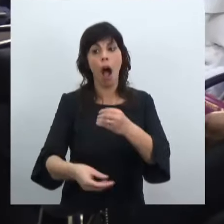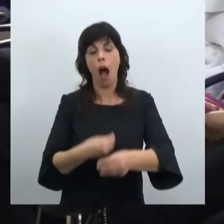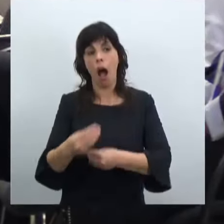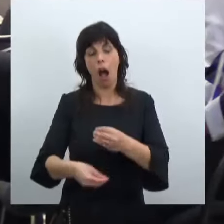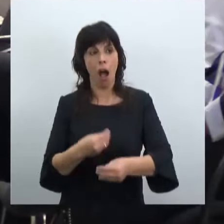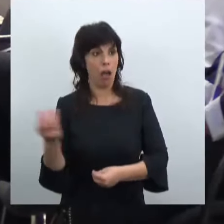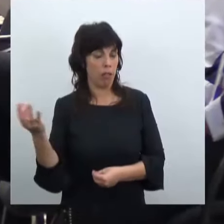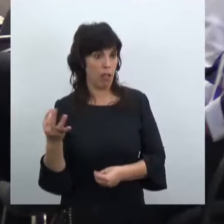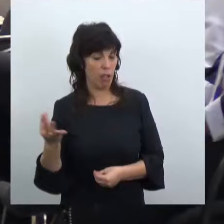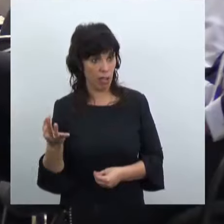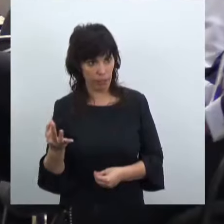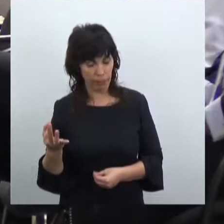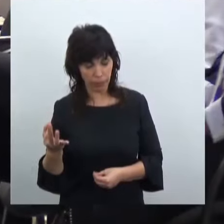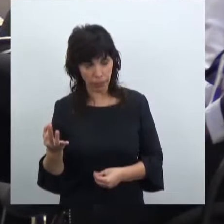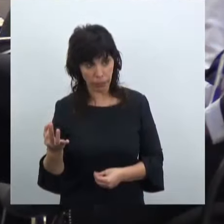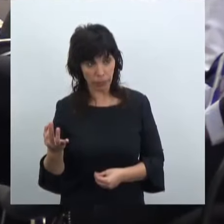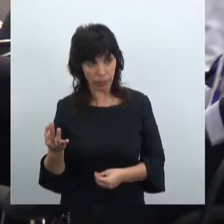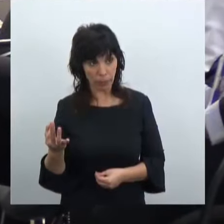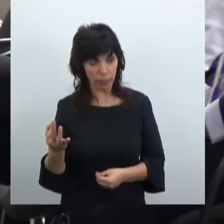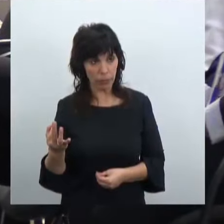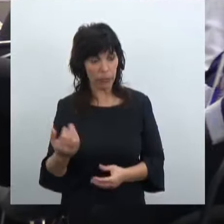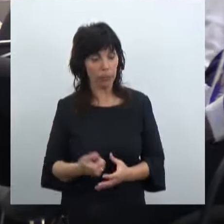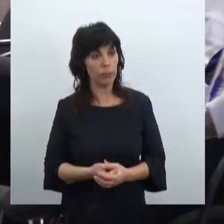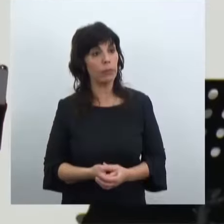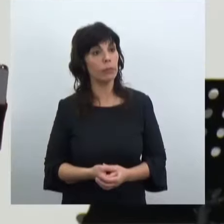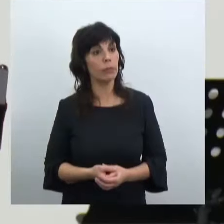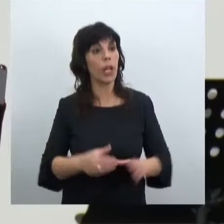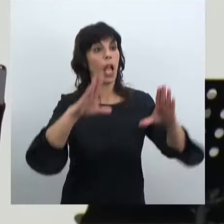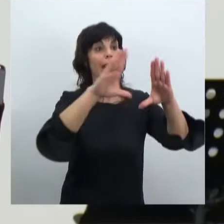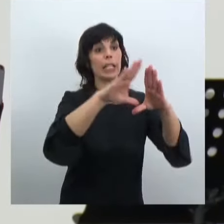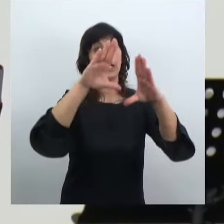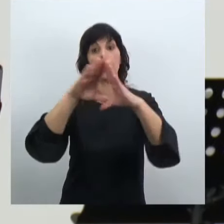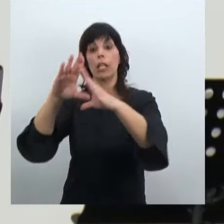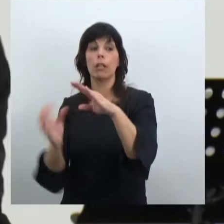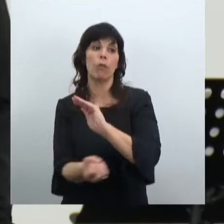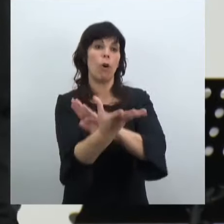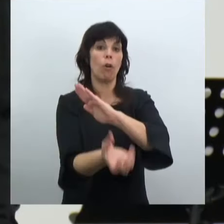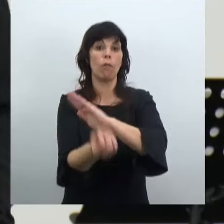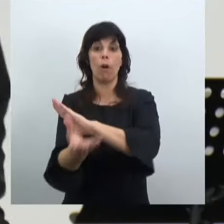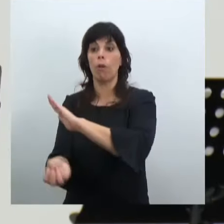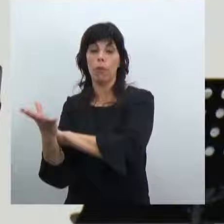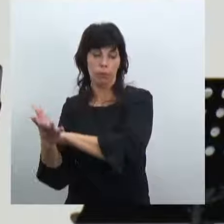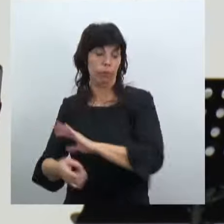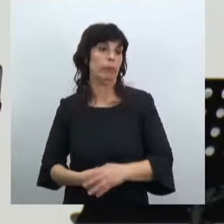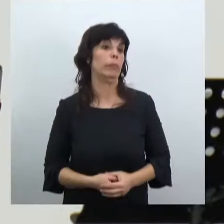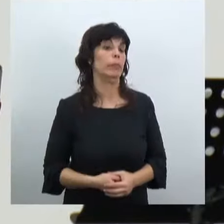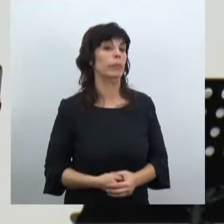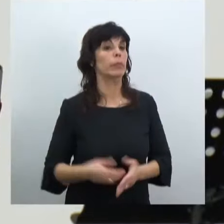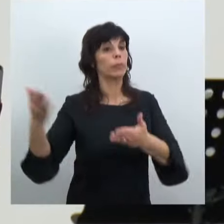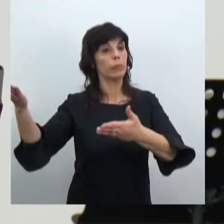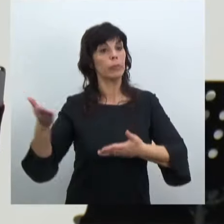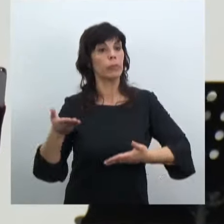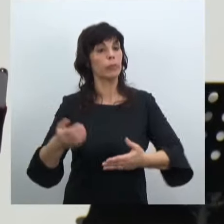Plantación, implantación también suena bien, ¿de acuerdo? De iglesias. Por eso, Joan, bienvenido que estás aquí con